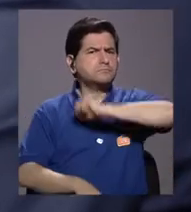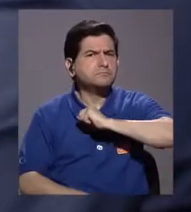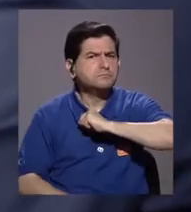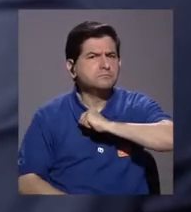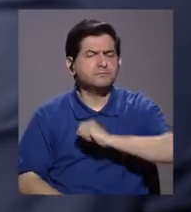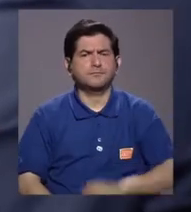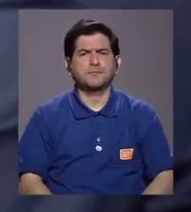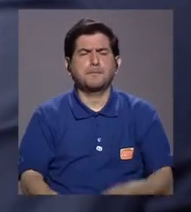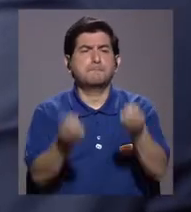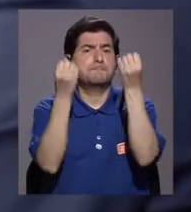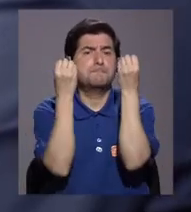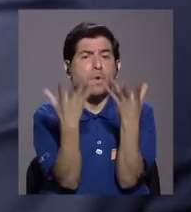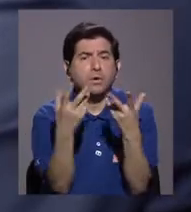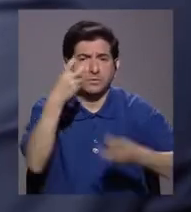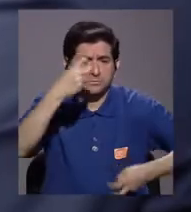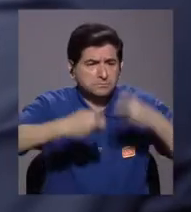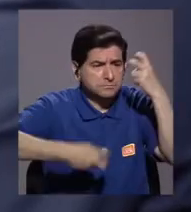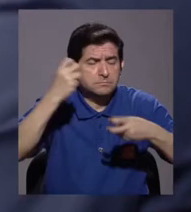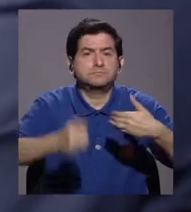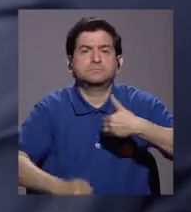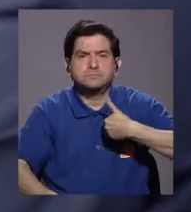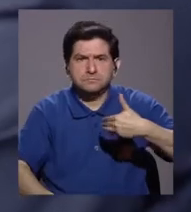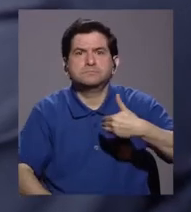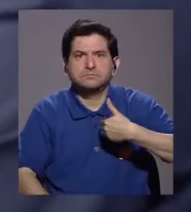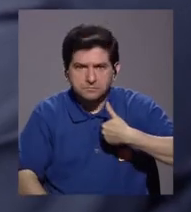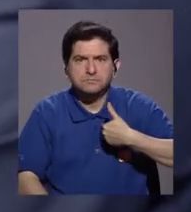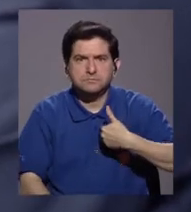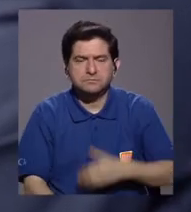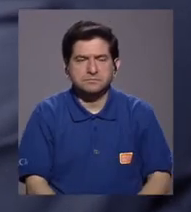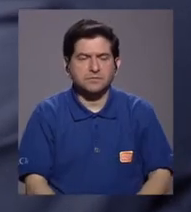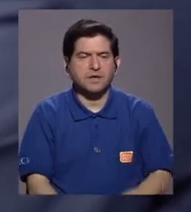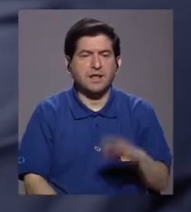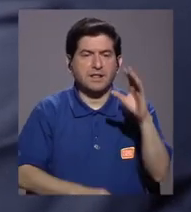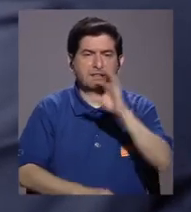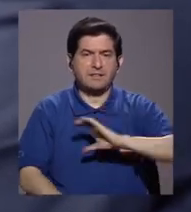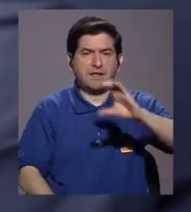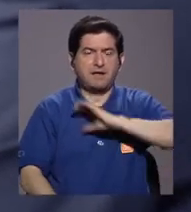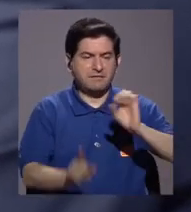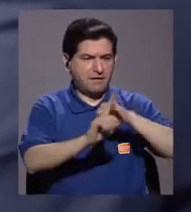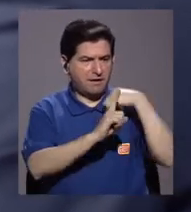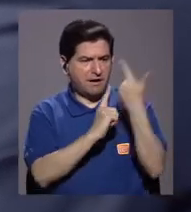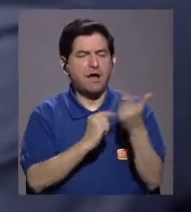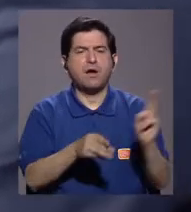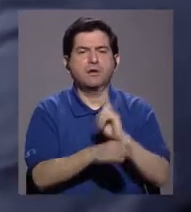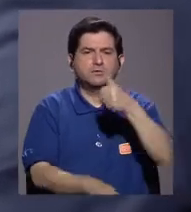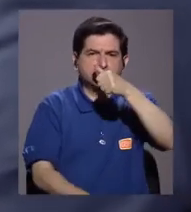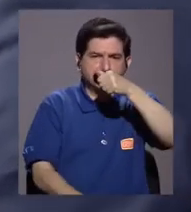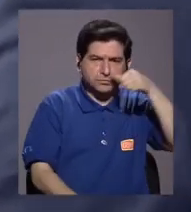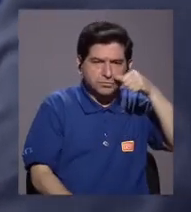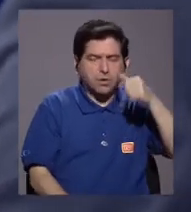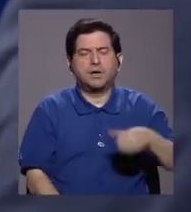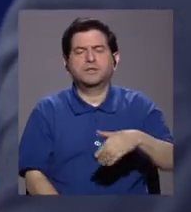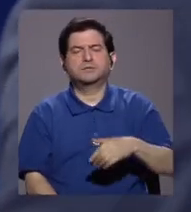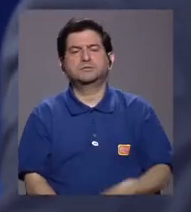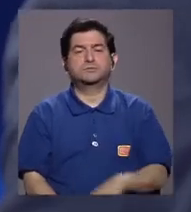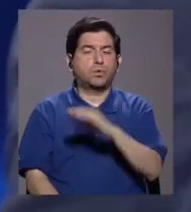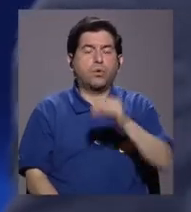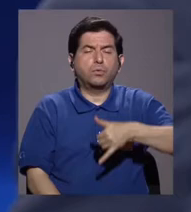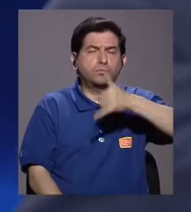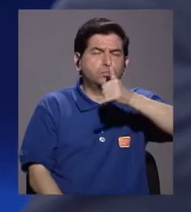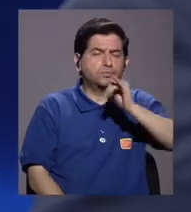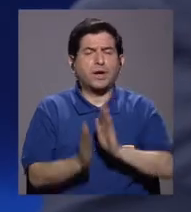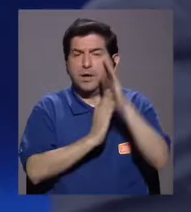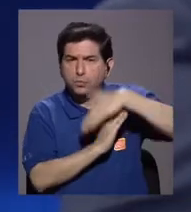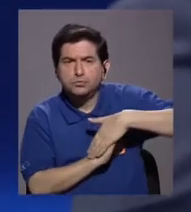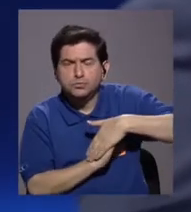que muchos de los problemas que tenemos de aspectos sociales el uso de drogas o el actual ismo